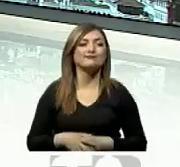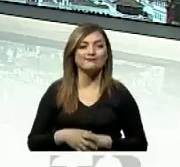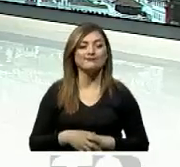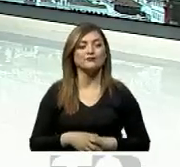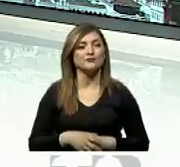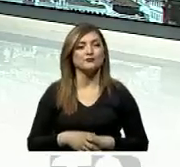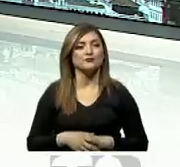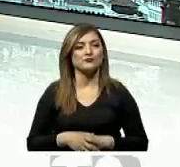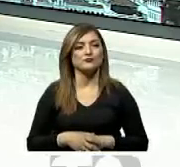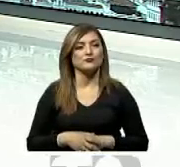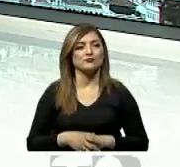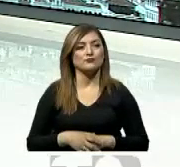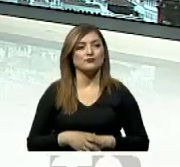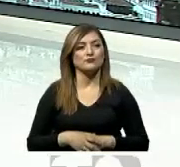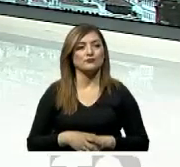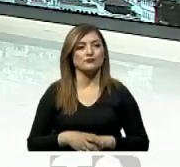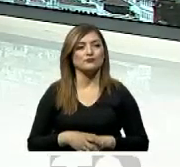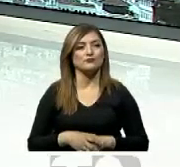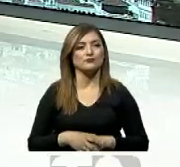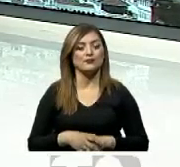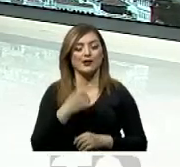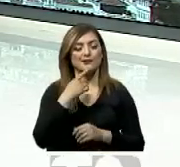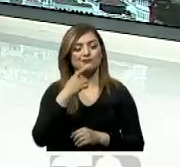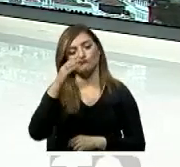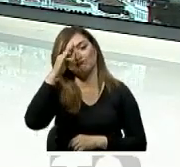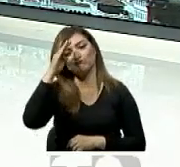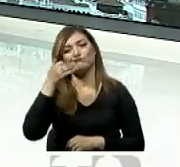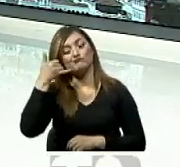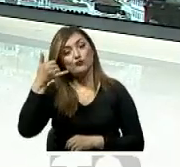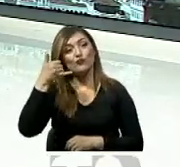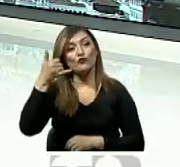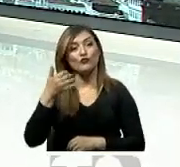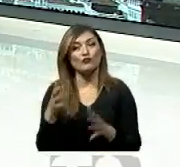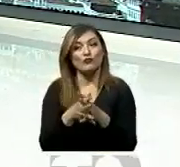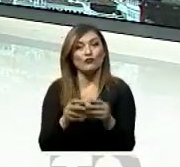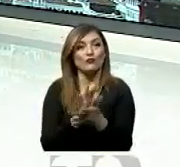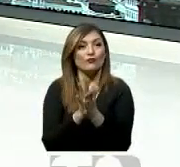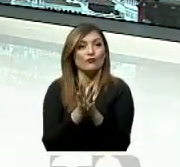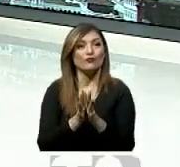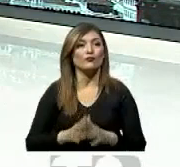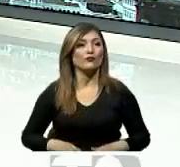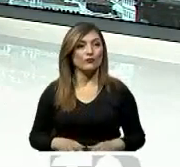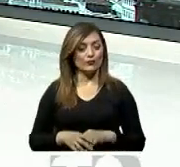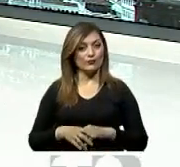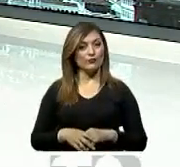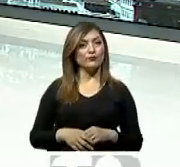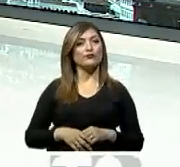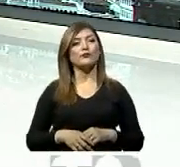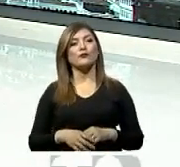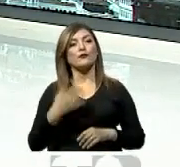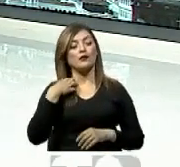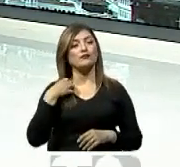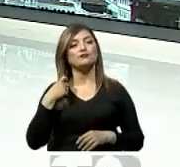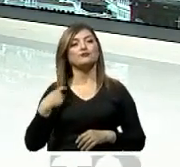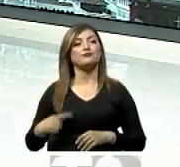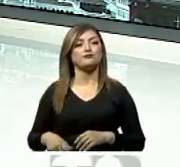el hecho de que mencionan que se han comunicado ya con la policía, pero que no se ha logrado nada respecto a este tema.